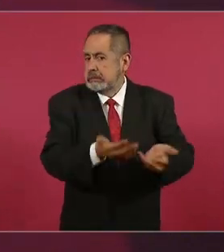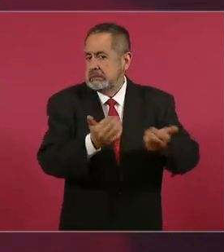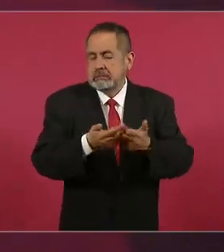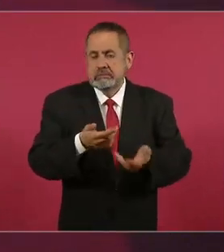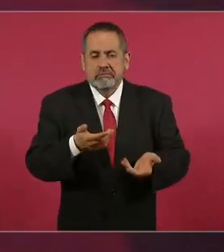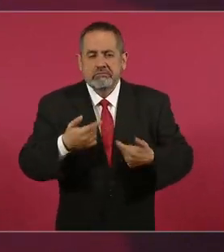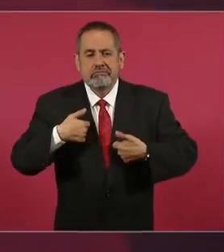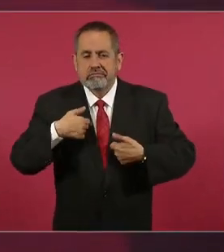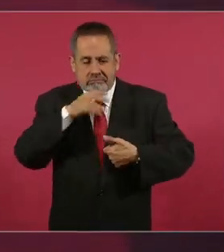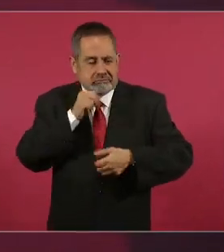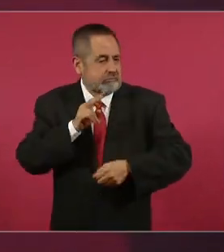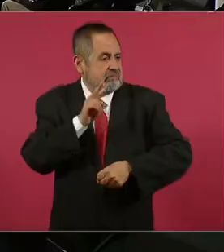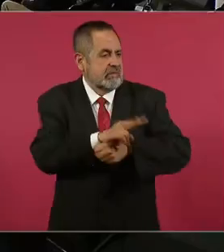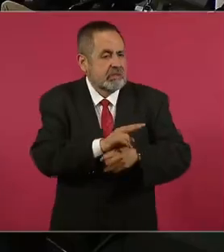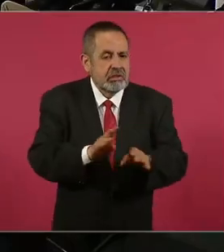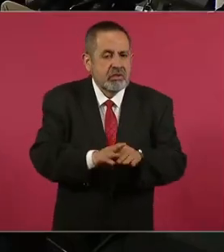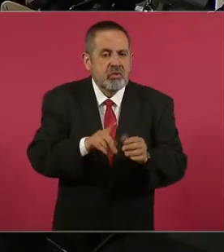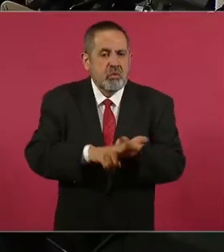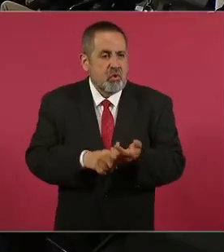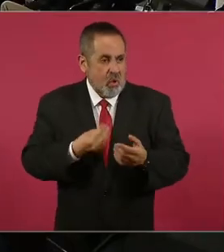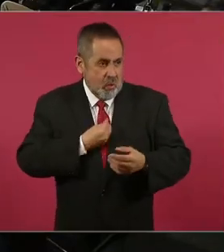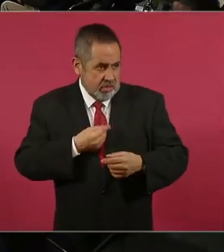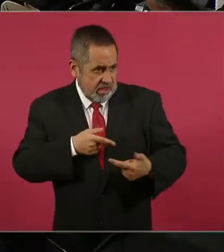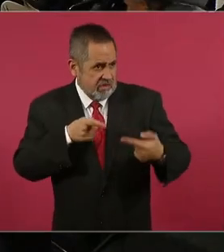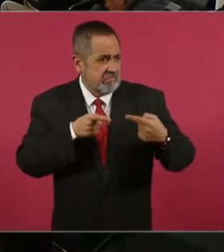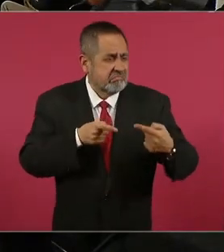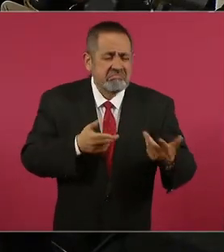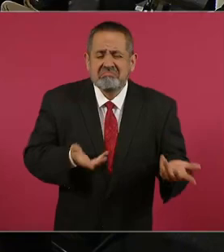iba a resistir